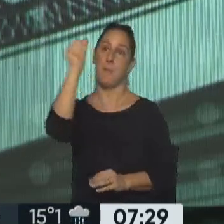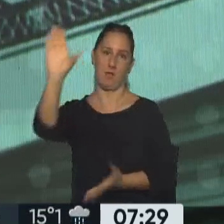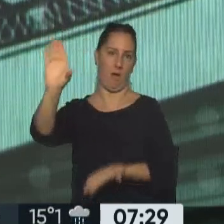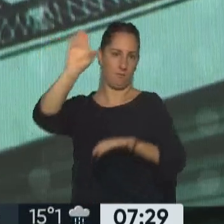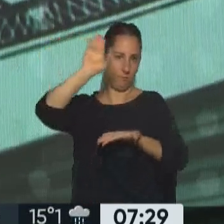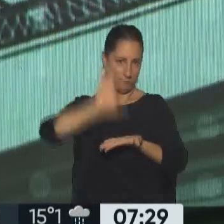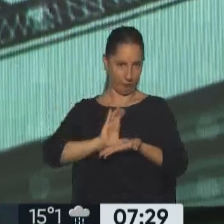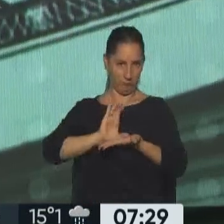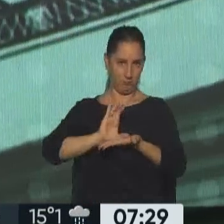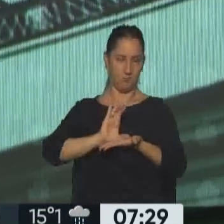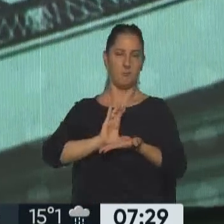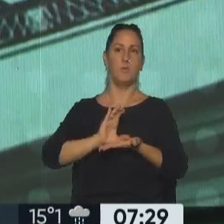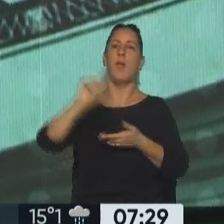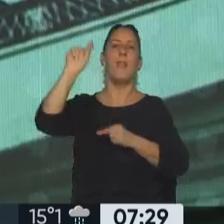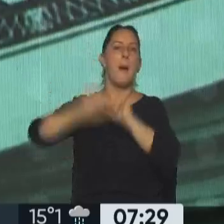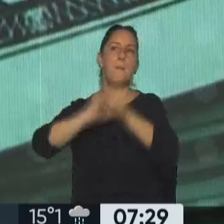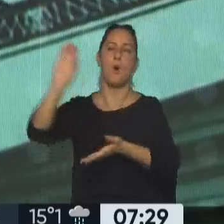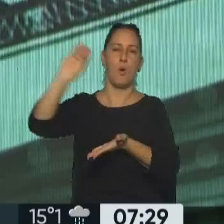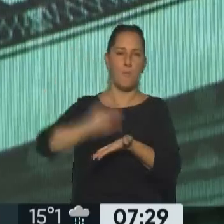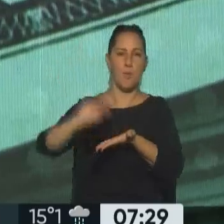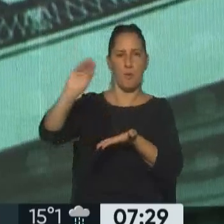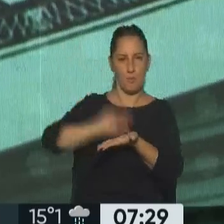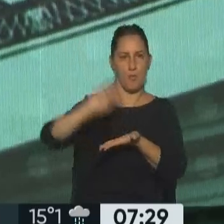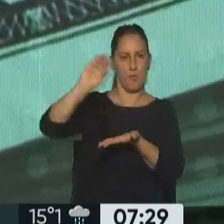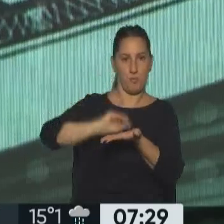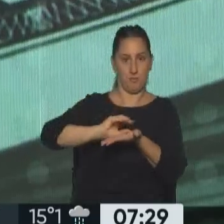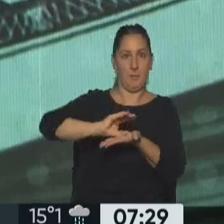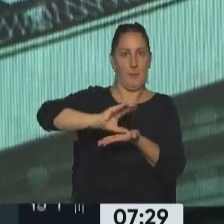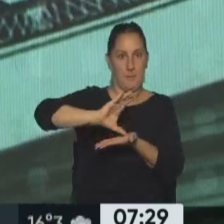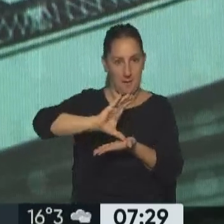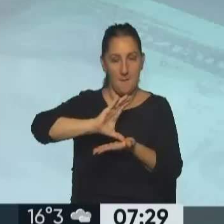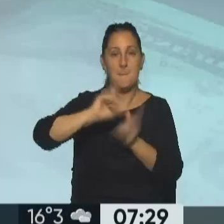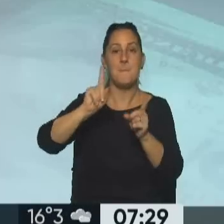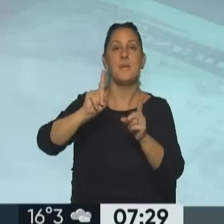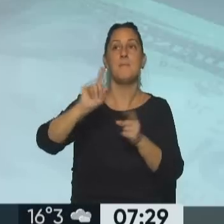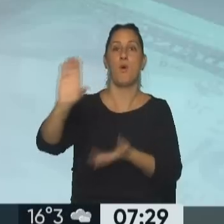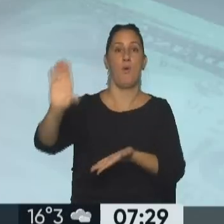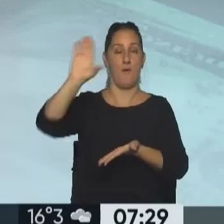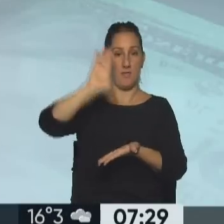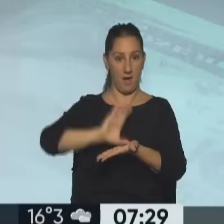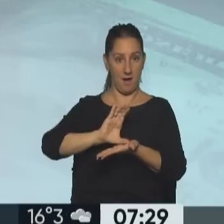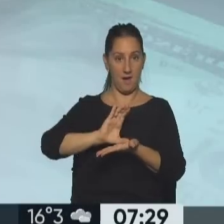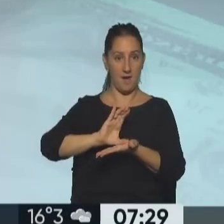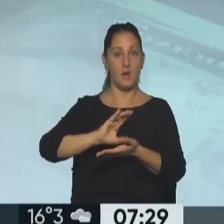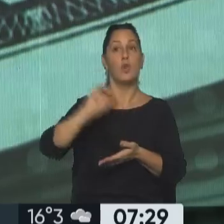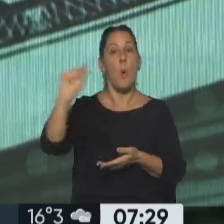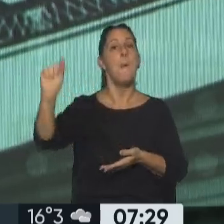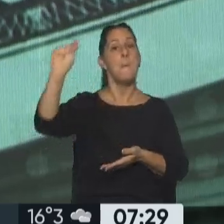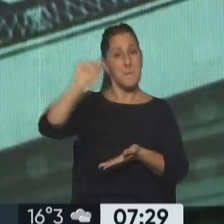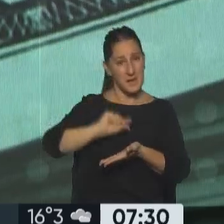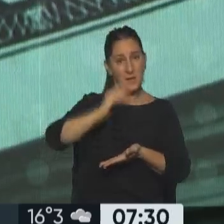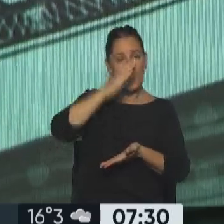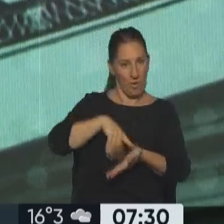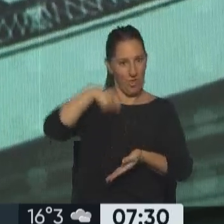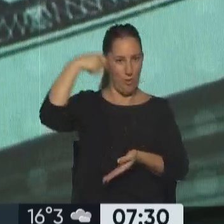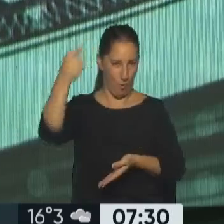te la desembolsa en periodos para que vos le des la plata después, esa misma que que el Fondo Sí, Monetario te bien. desembolsó. Te la presto para que me la devuelvas. Exactamente, Sí. y